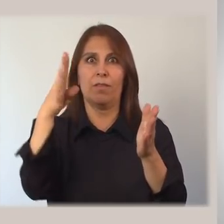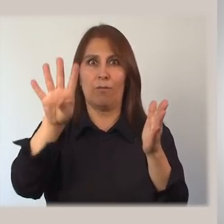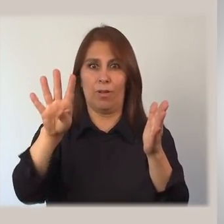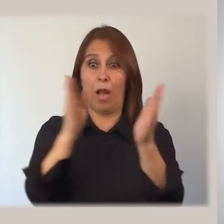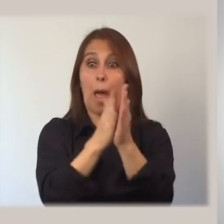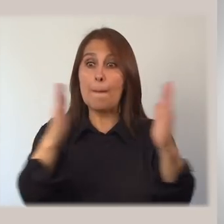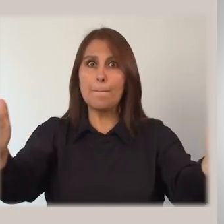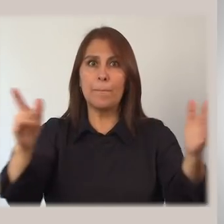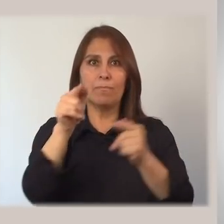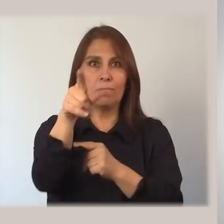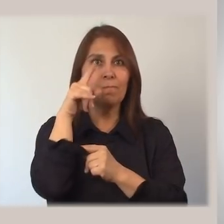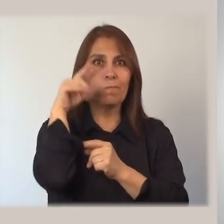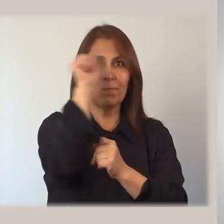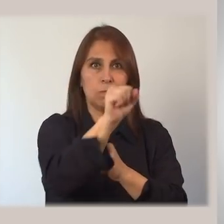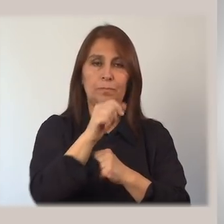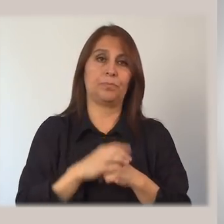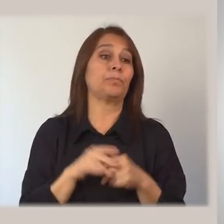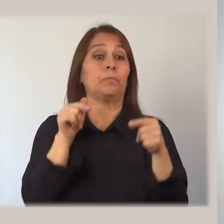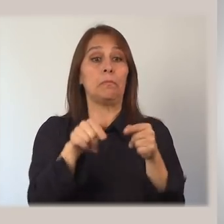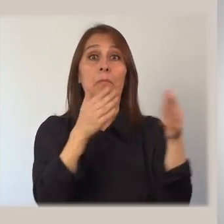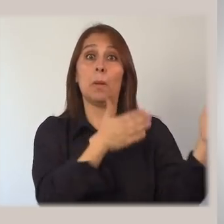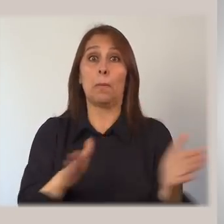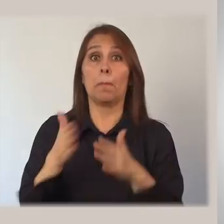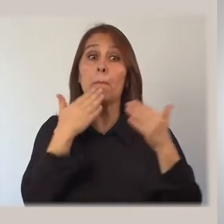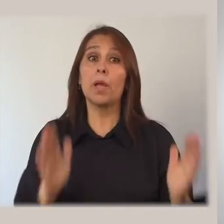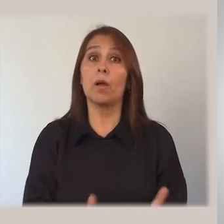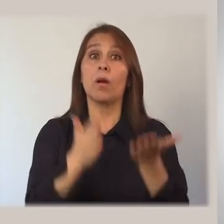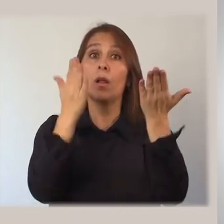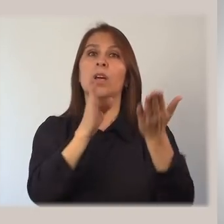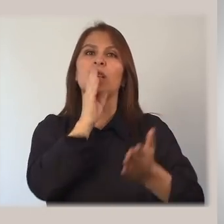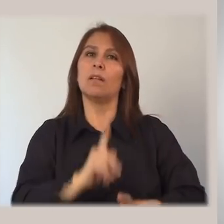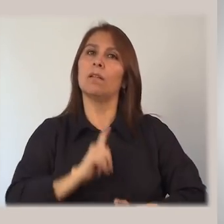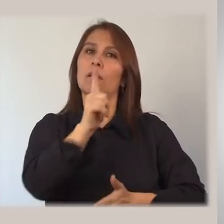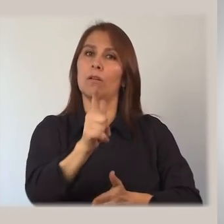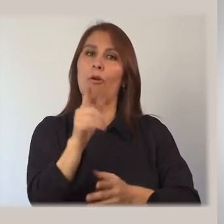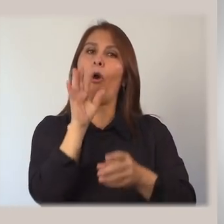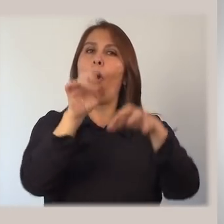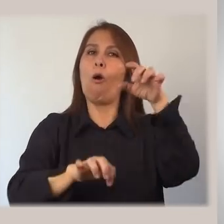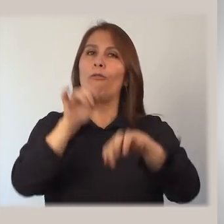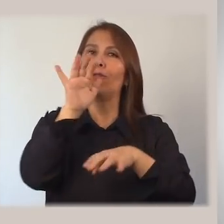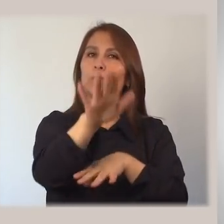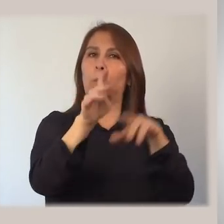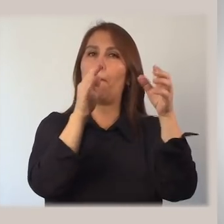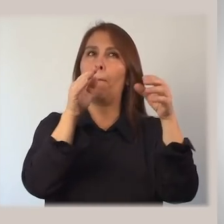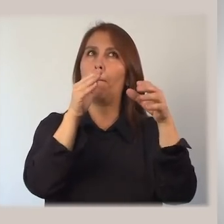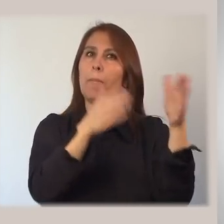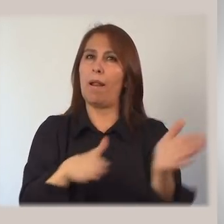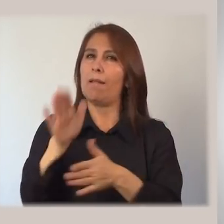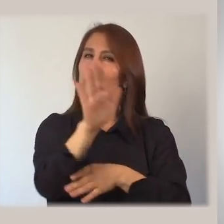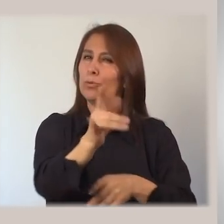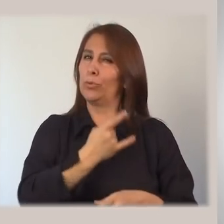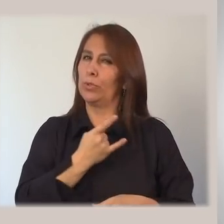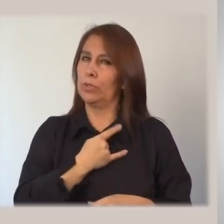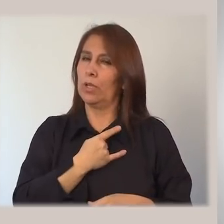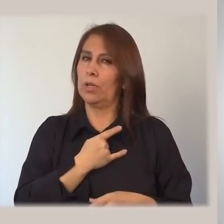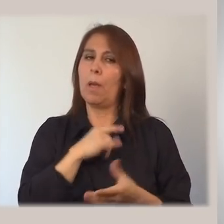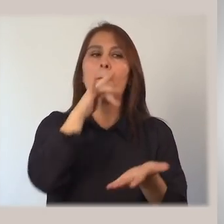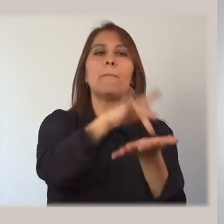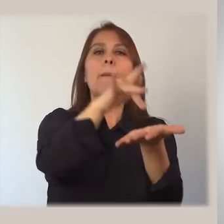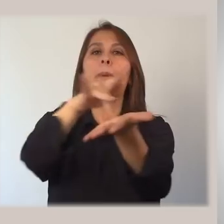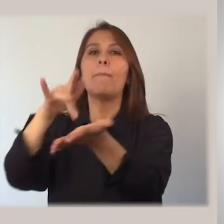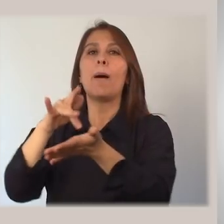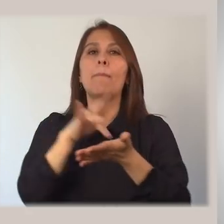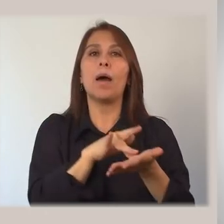2020-2024. Este plan de mejoramiento fue construido con el liderazgo de la Oficina de Planeación de la Universidad, con